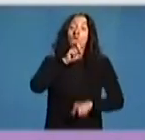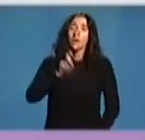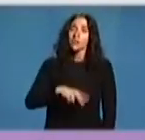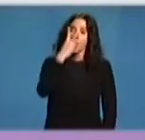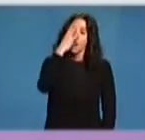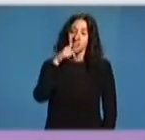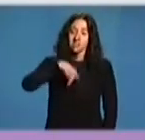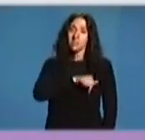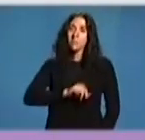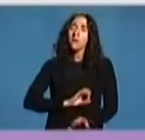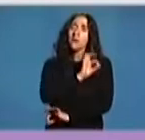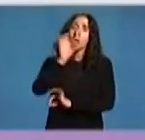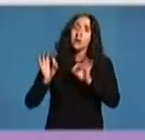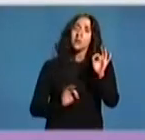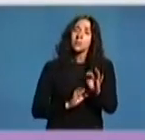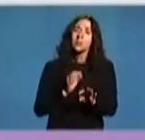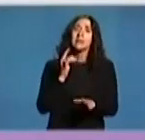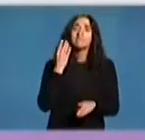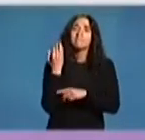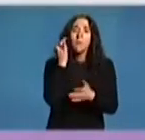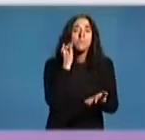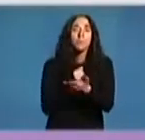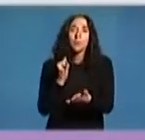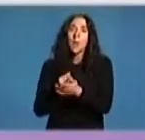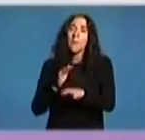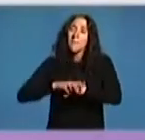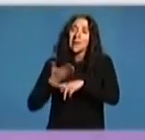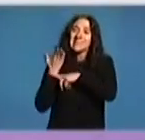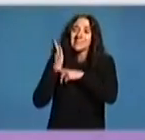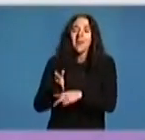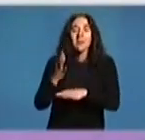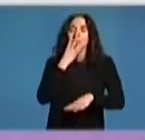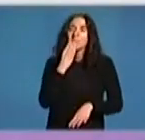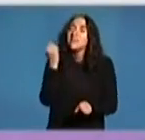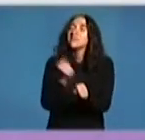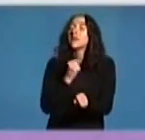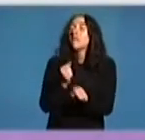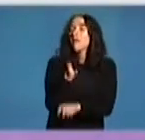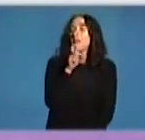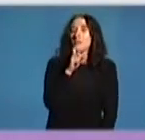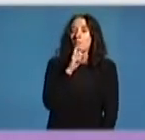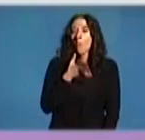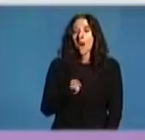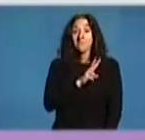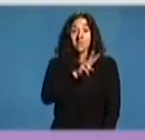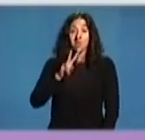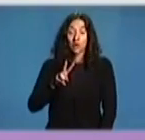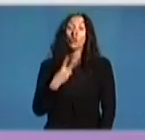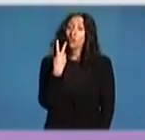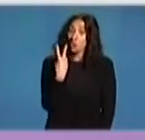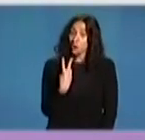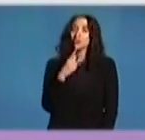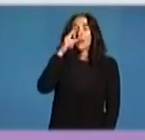semana unha exhibición para mostrar aos lucenses como traballan estes animais en Galicia. Hai 22, dos que 2 están en Lugo. Con